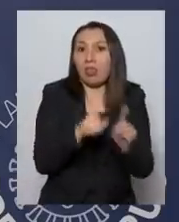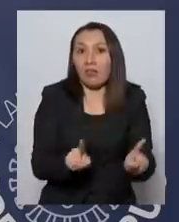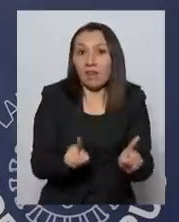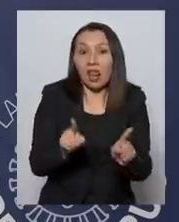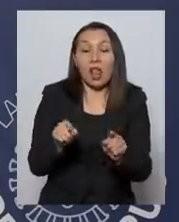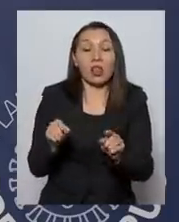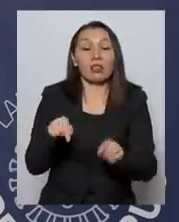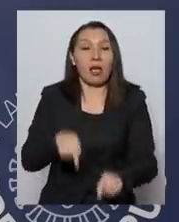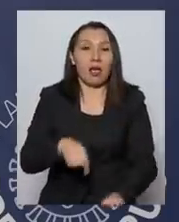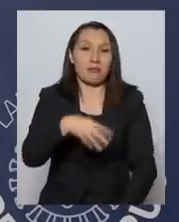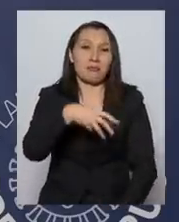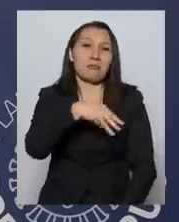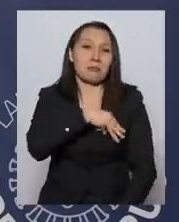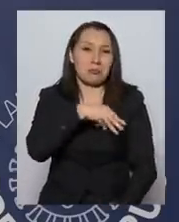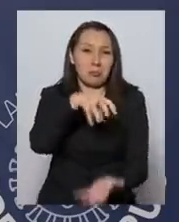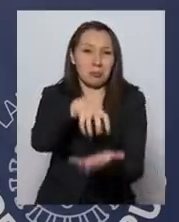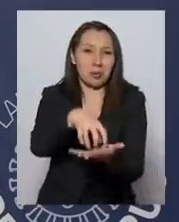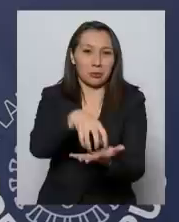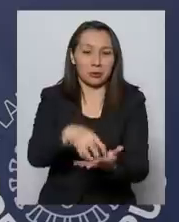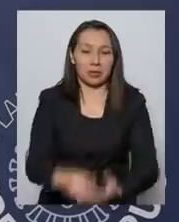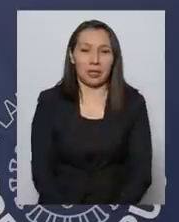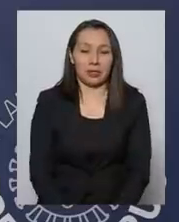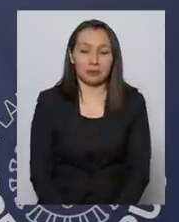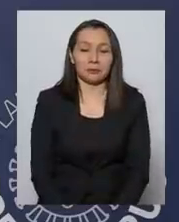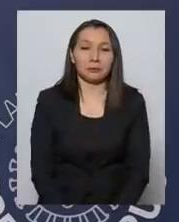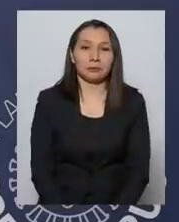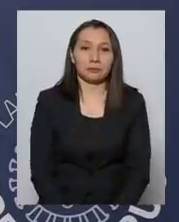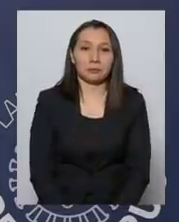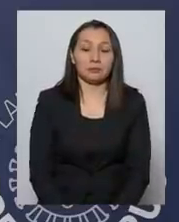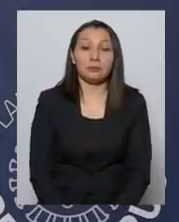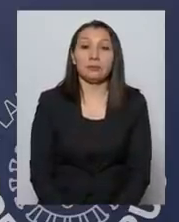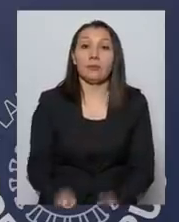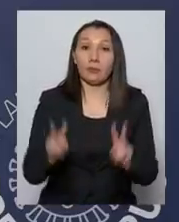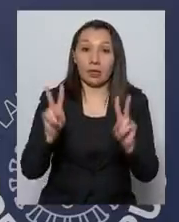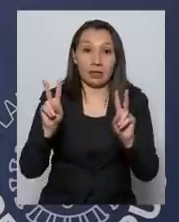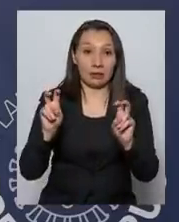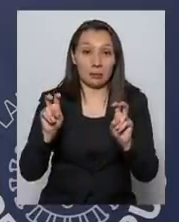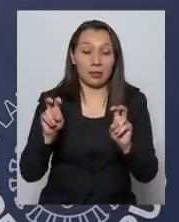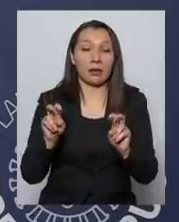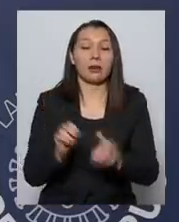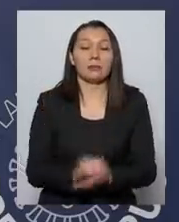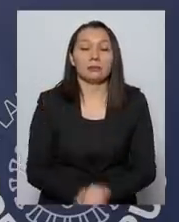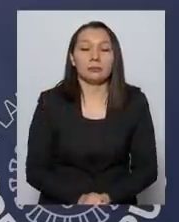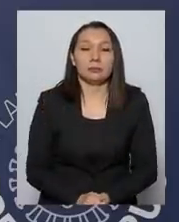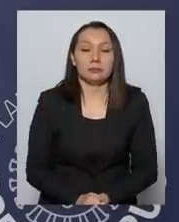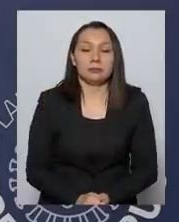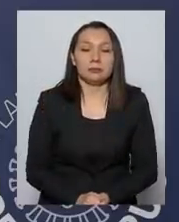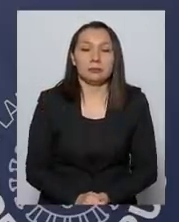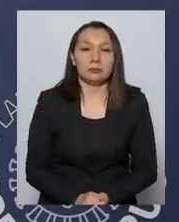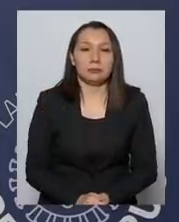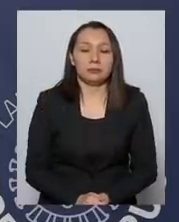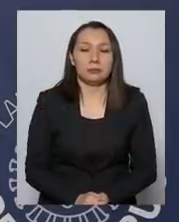distintas a la región metropolitana. En relación